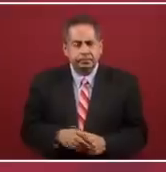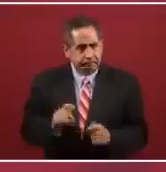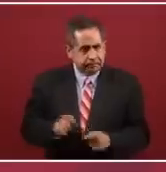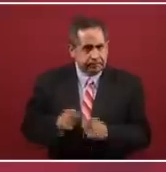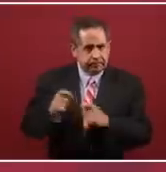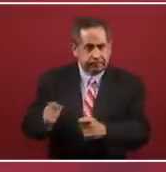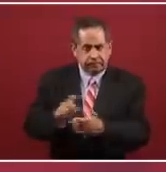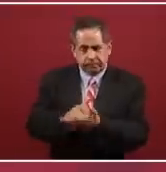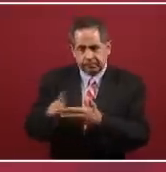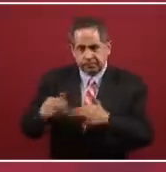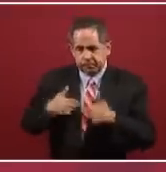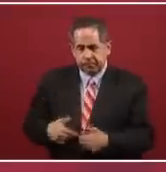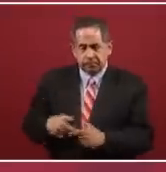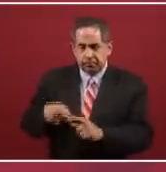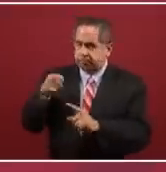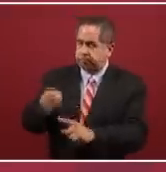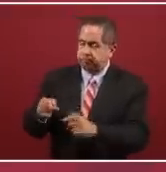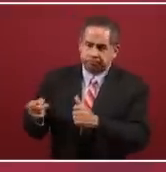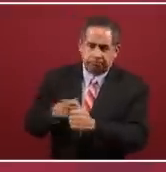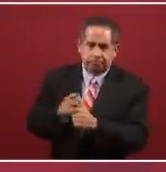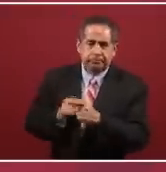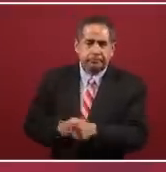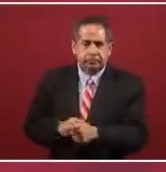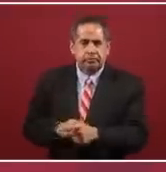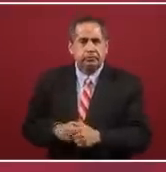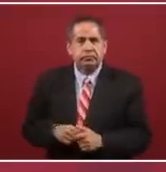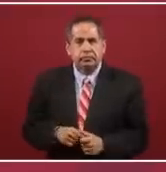garantizando los derechos humanos.